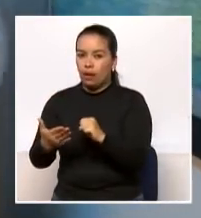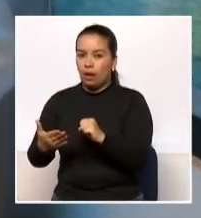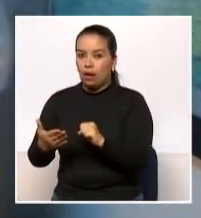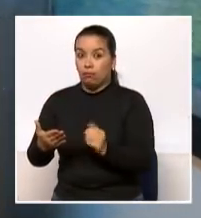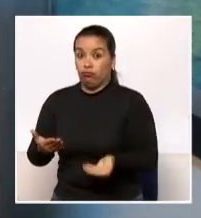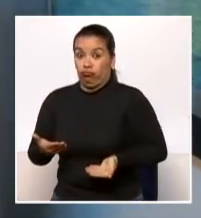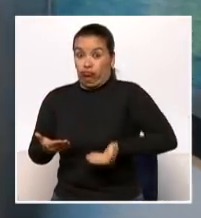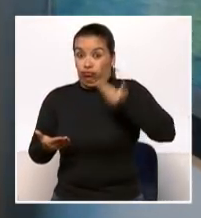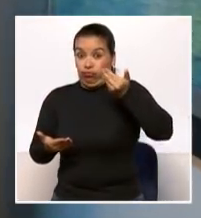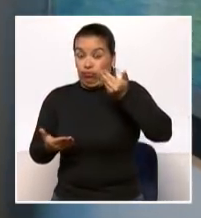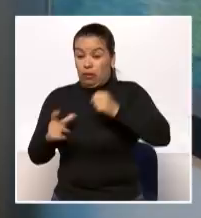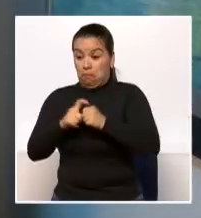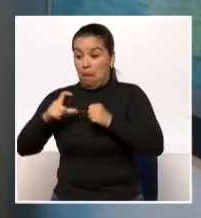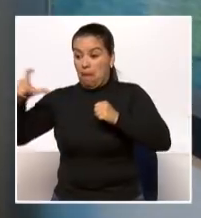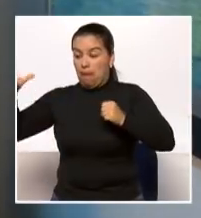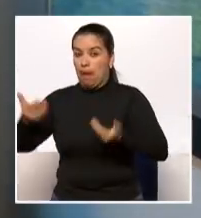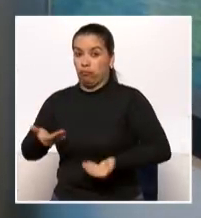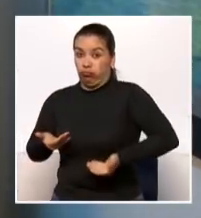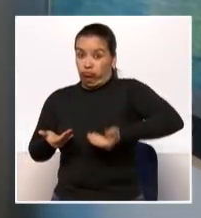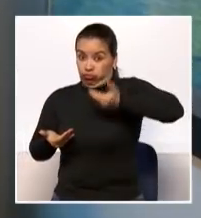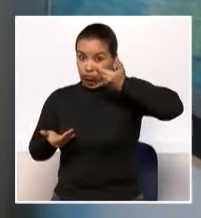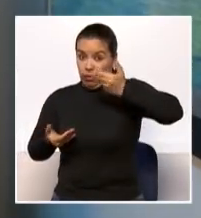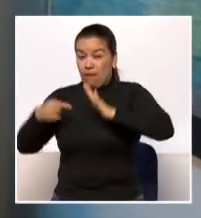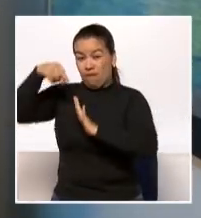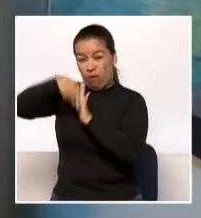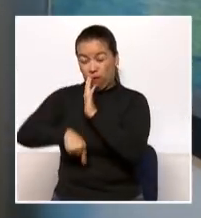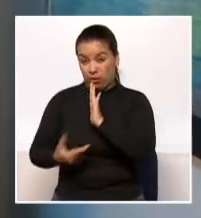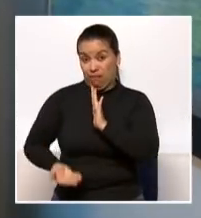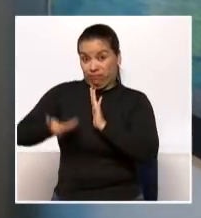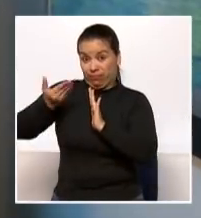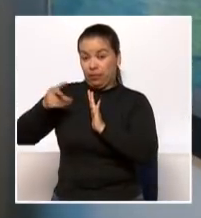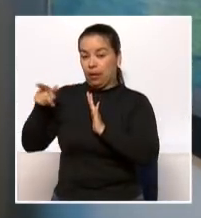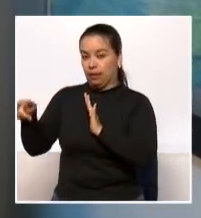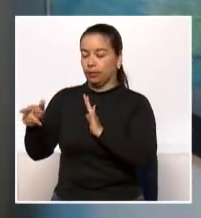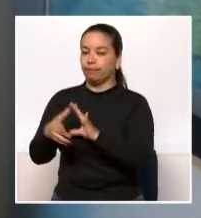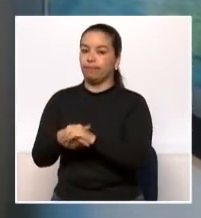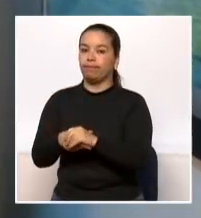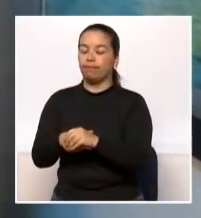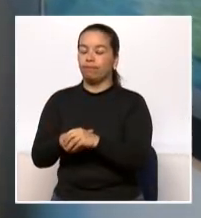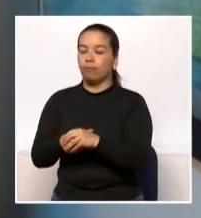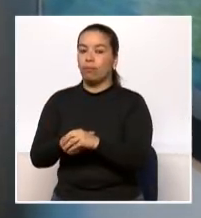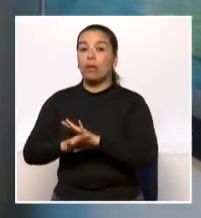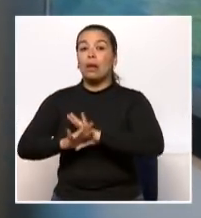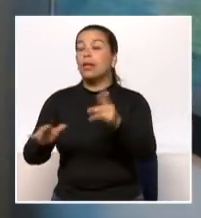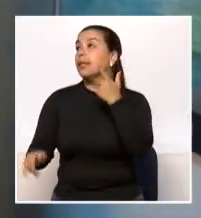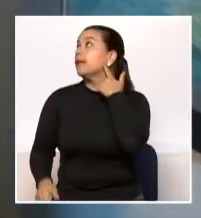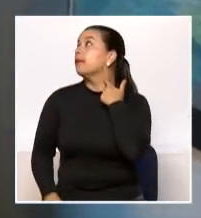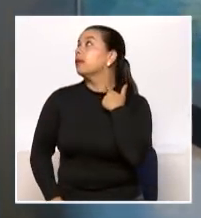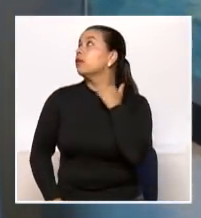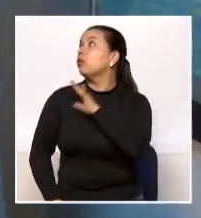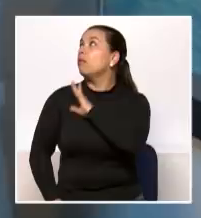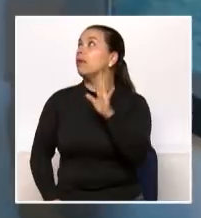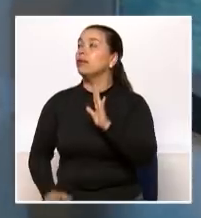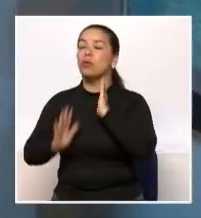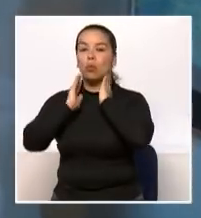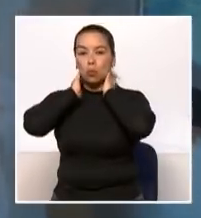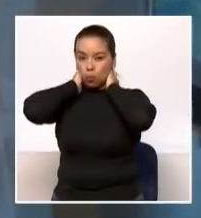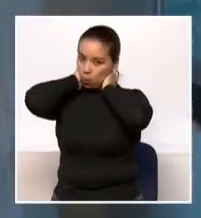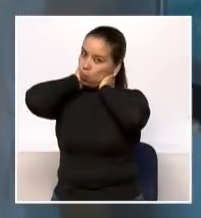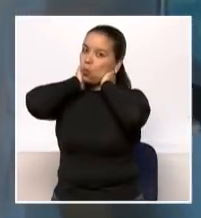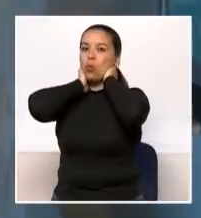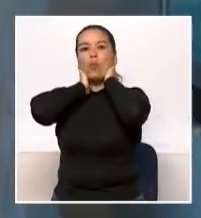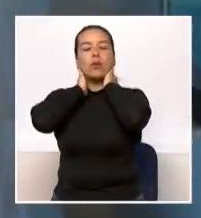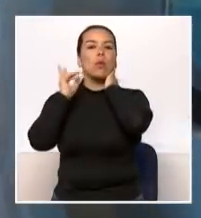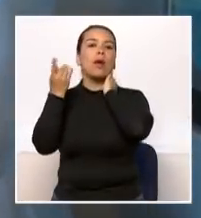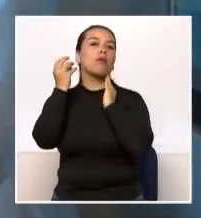Porque la glándula tiroides es más superficial, ¿cierto? Pero aquí no solamente evaluamos la glándula tiroides, aquí evaluamos todo el cuello. Que no tenga ganglios,